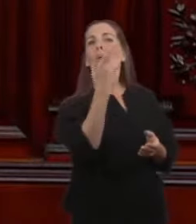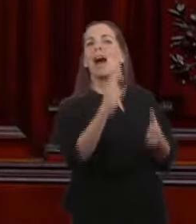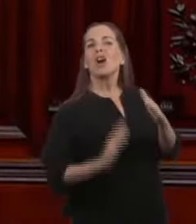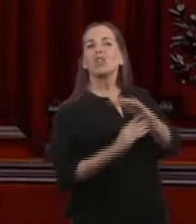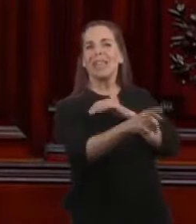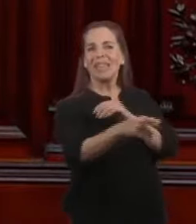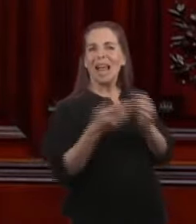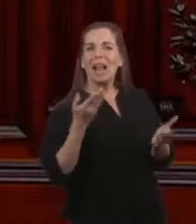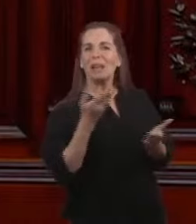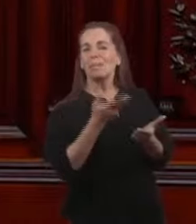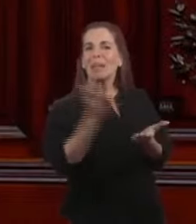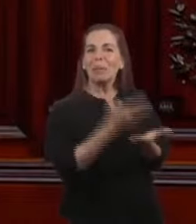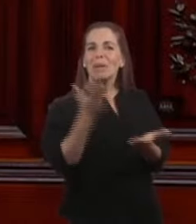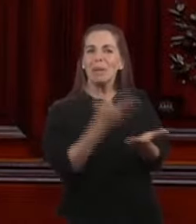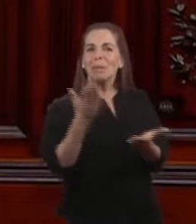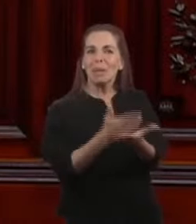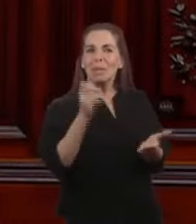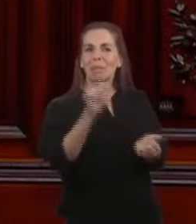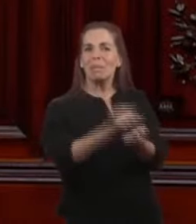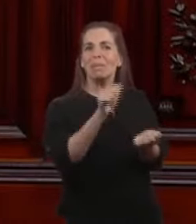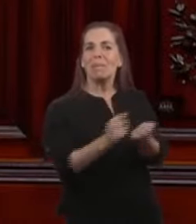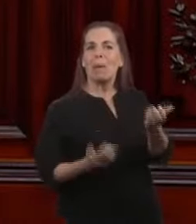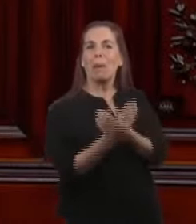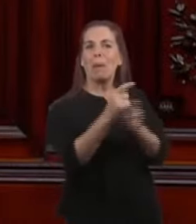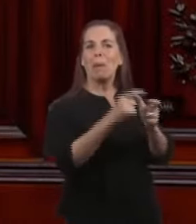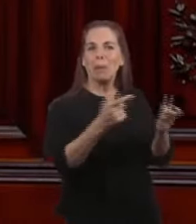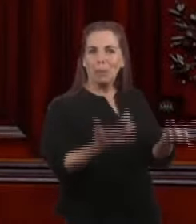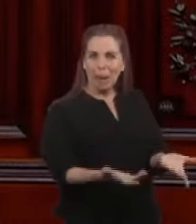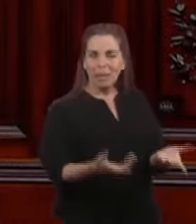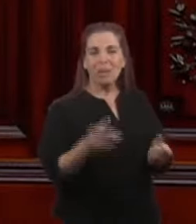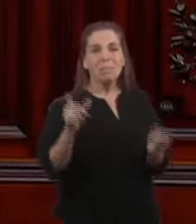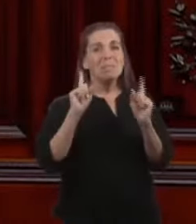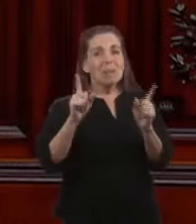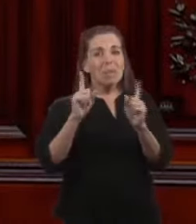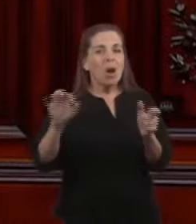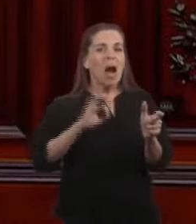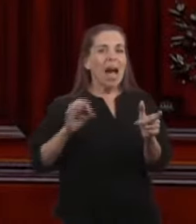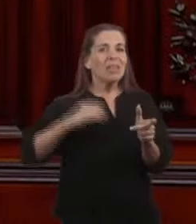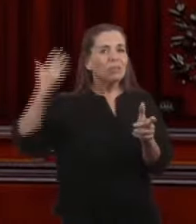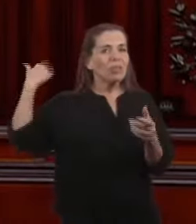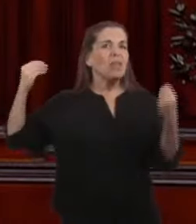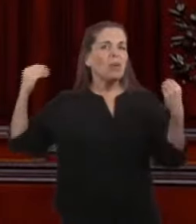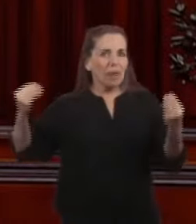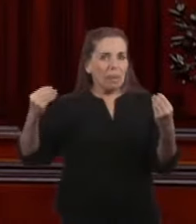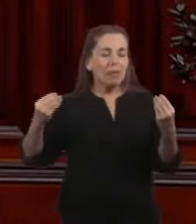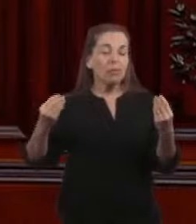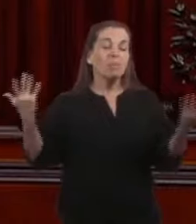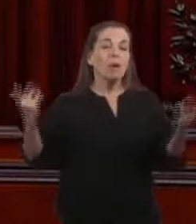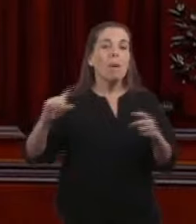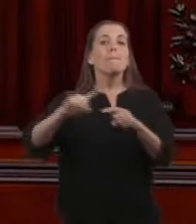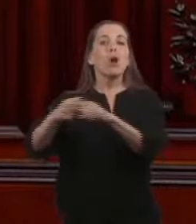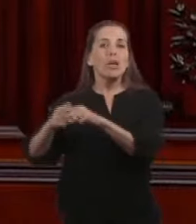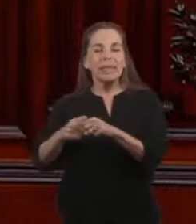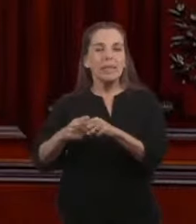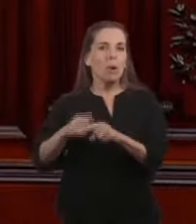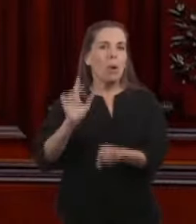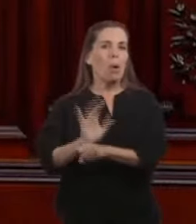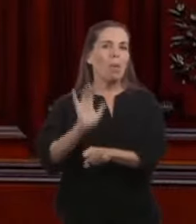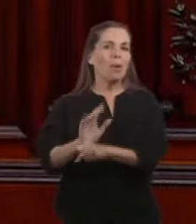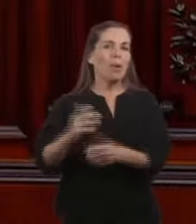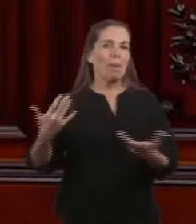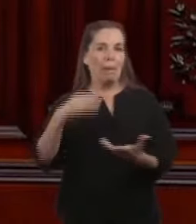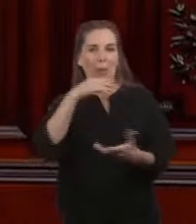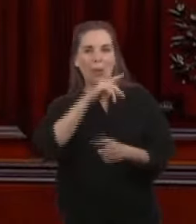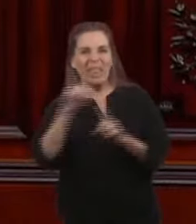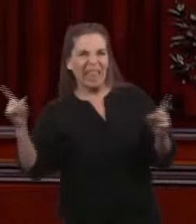ha sido la metodología histórica de nuestra clase dirigente como los políticos no entienden la restricción presupuestaria y no